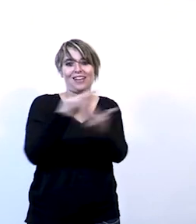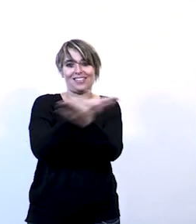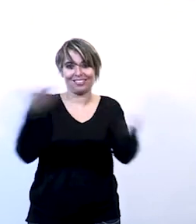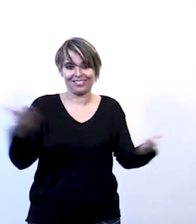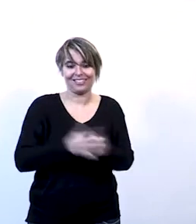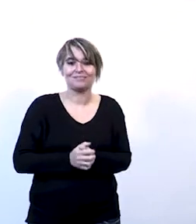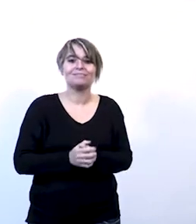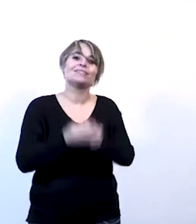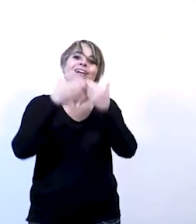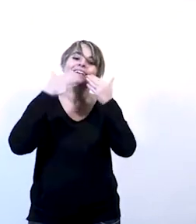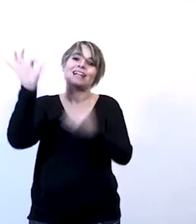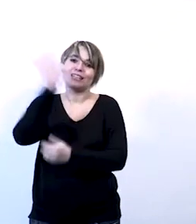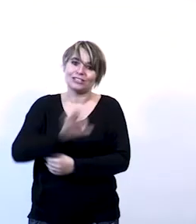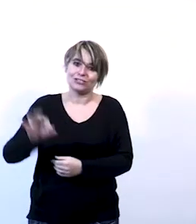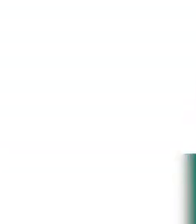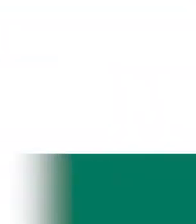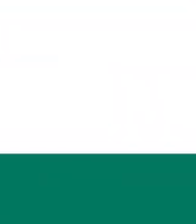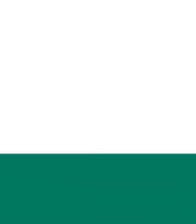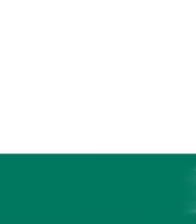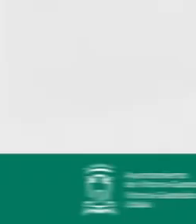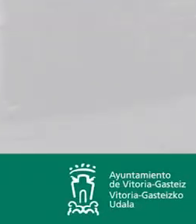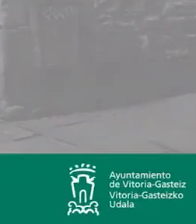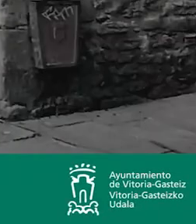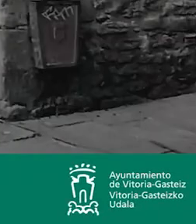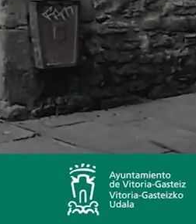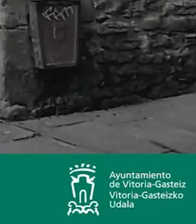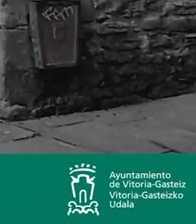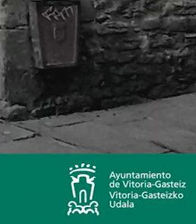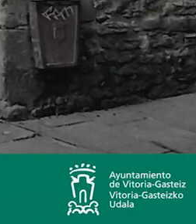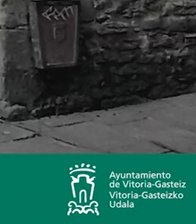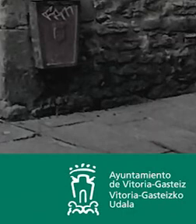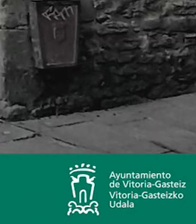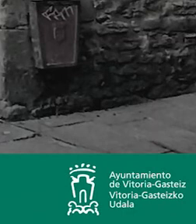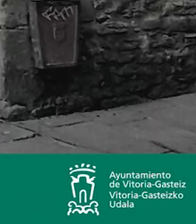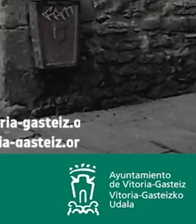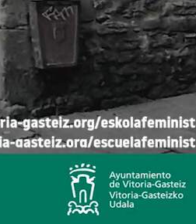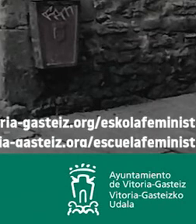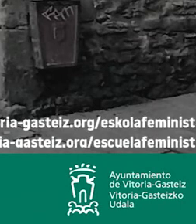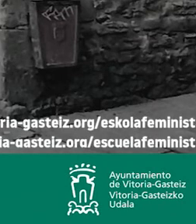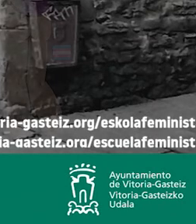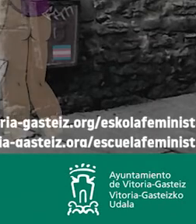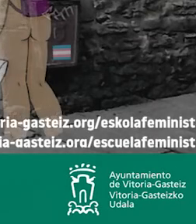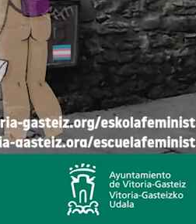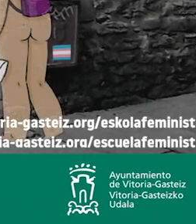que ricasco, Soledad. Urrengo en arte, lasterarte.